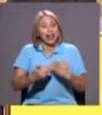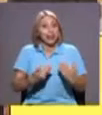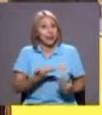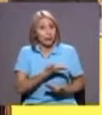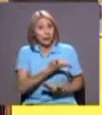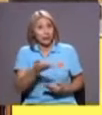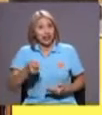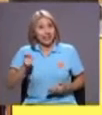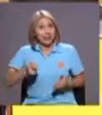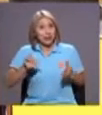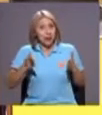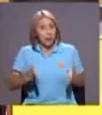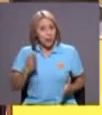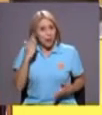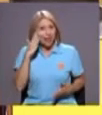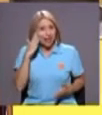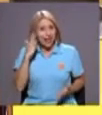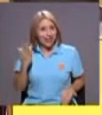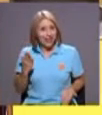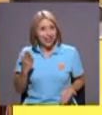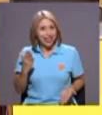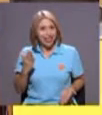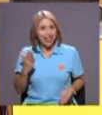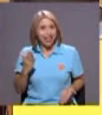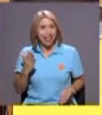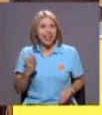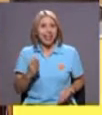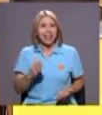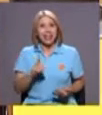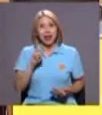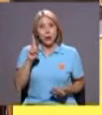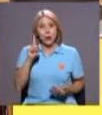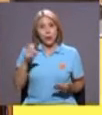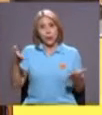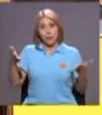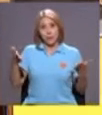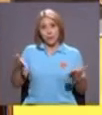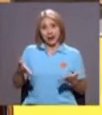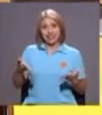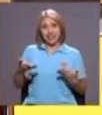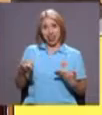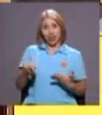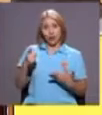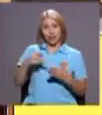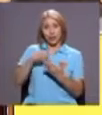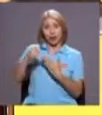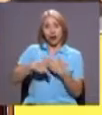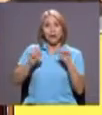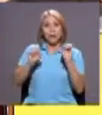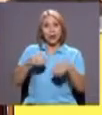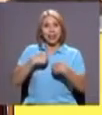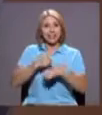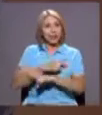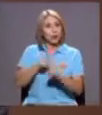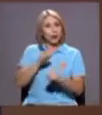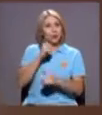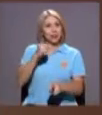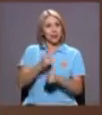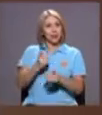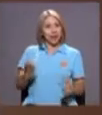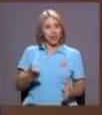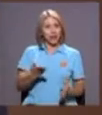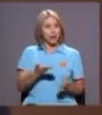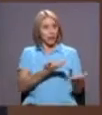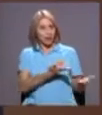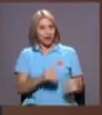saben que un presentador de programa sí lo puede hacer, pero que no es apropiado. Por favor. No, muchísimas